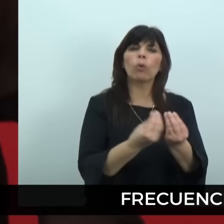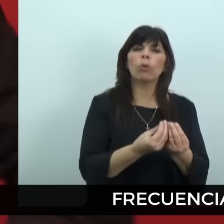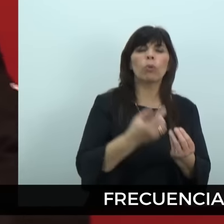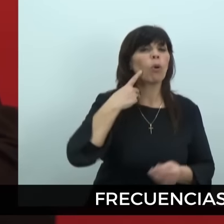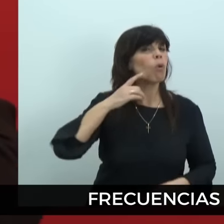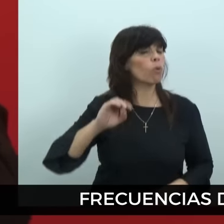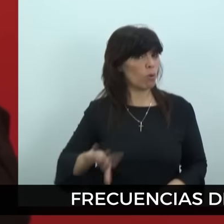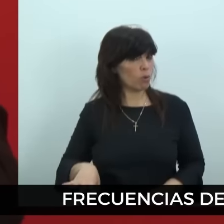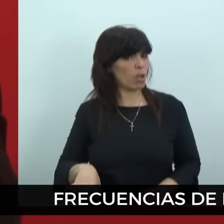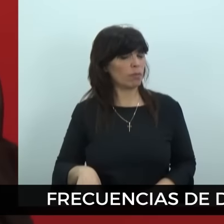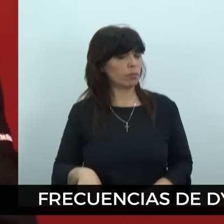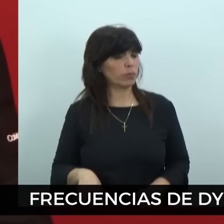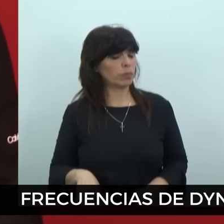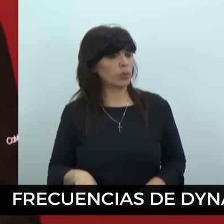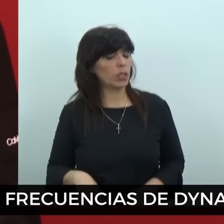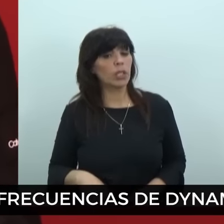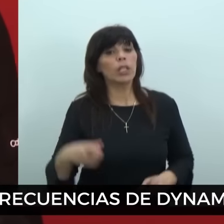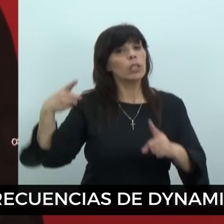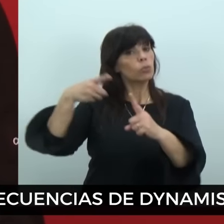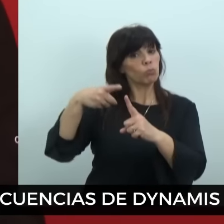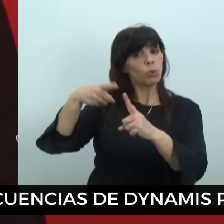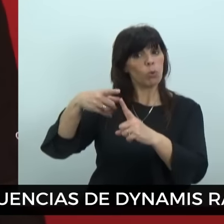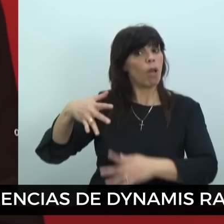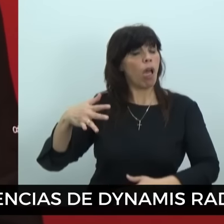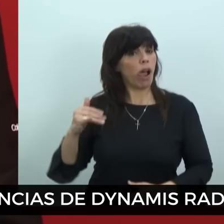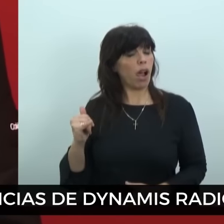Dios es como una meta. Tú sabes con quién juntarte y con quién no.